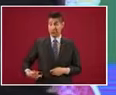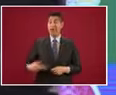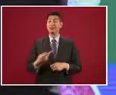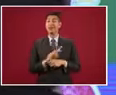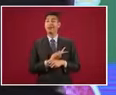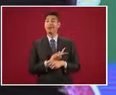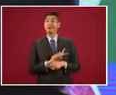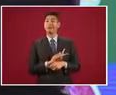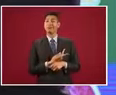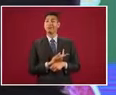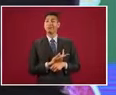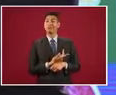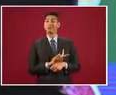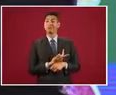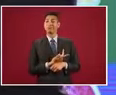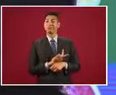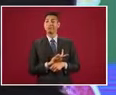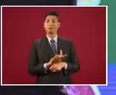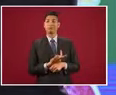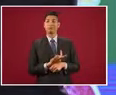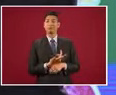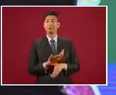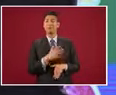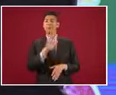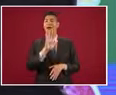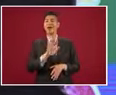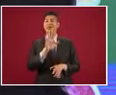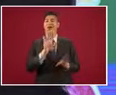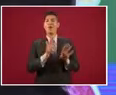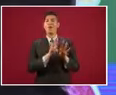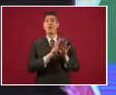vivía en las nubes,